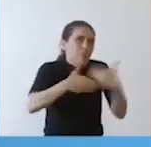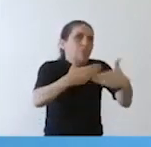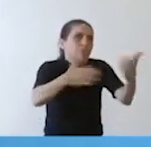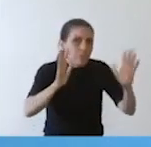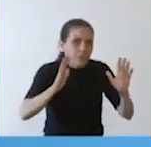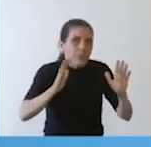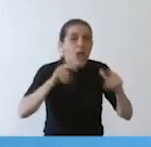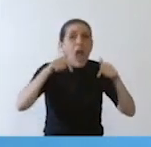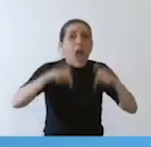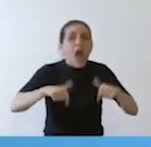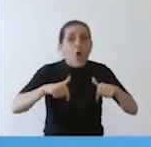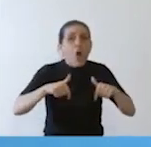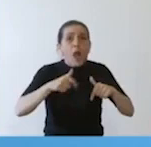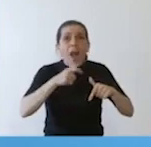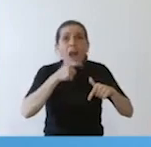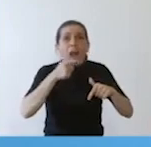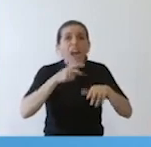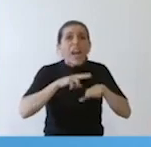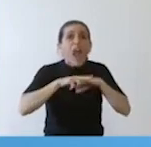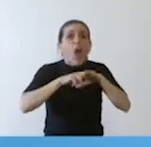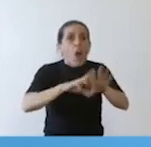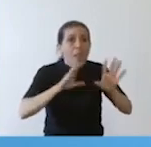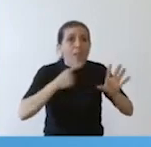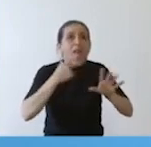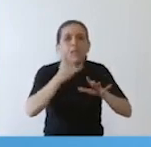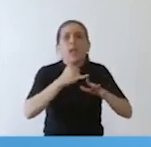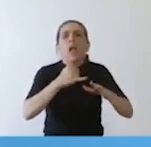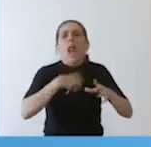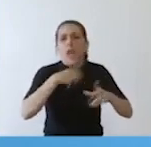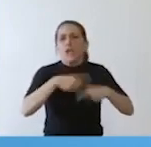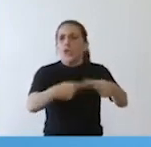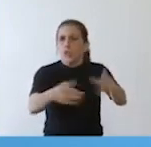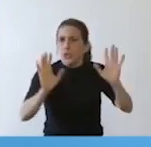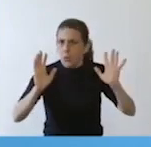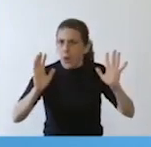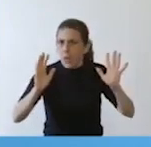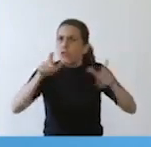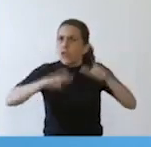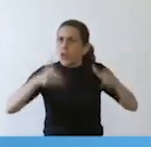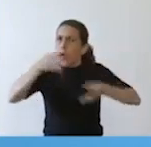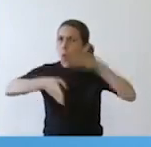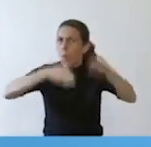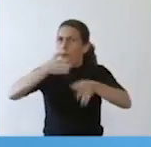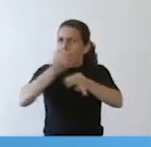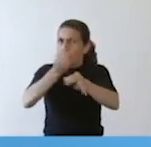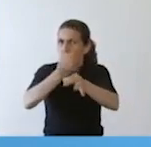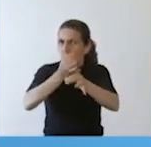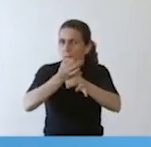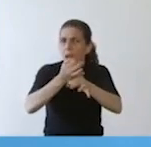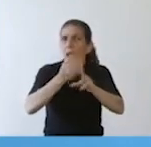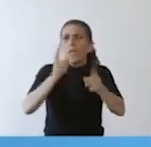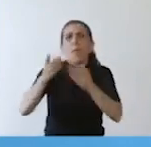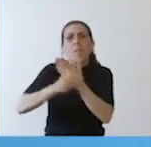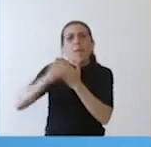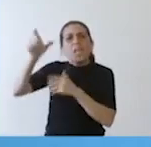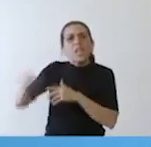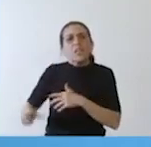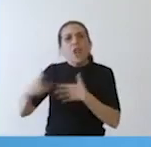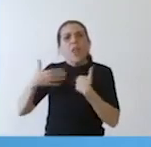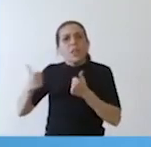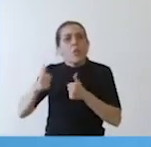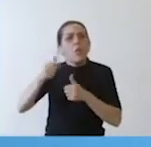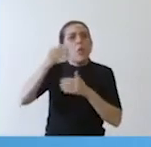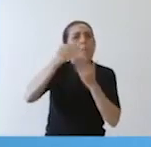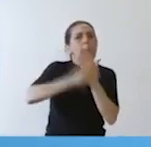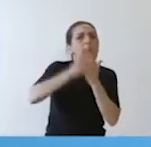momento, la recomendación es continuar con el ciclo lectivo, es fortalecer, de hecho, se reunió el ministro de Salud específicamente con el ministro de Educación